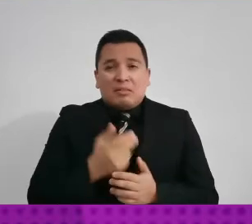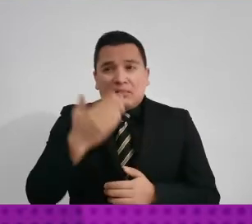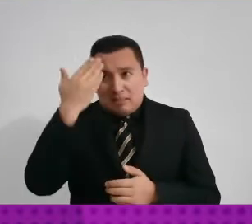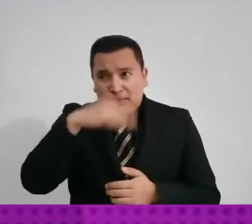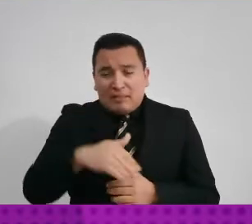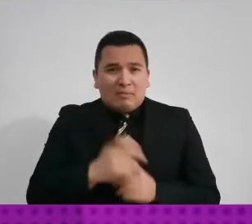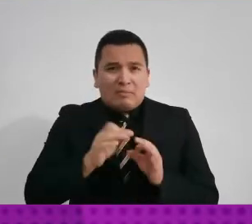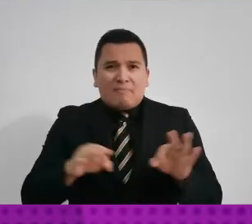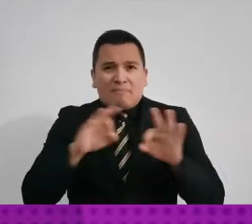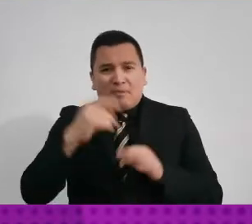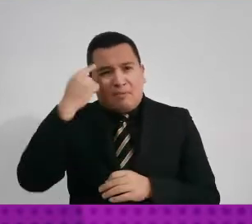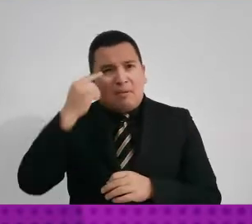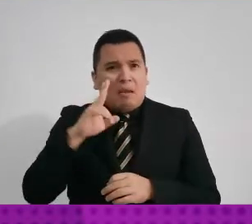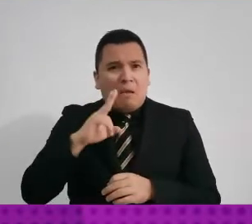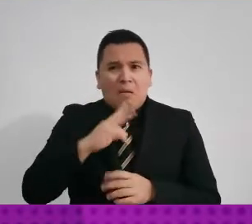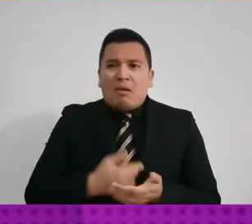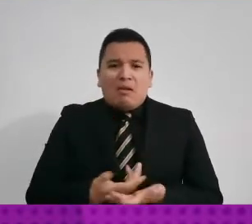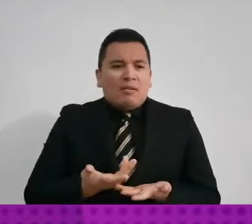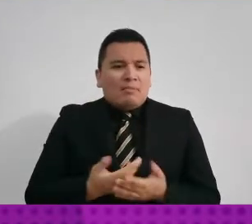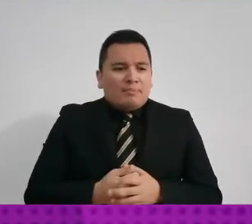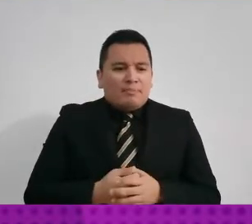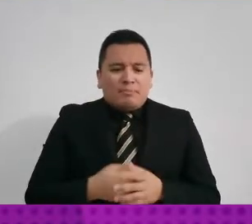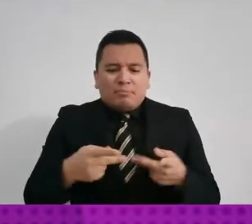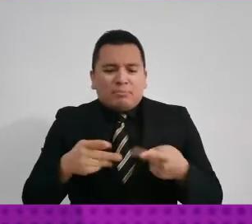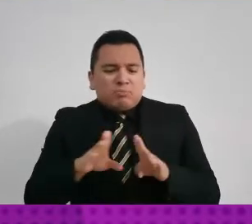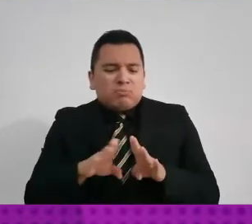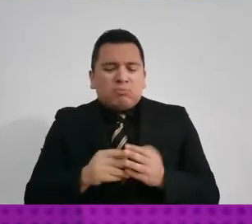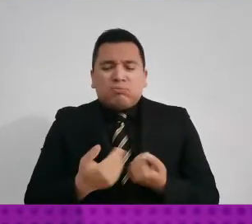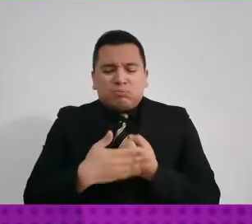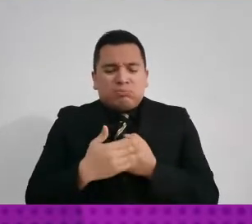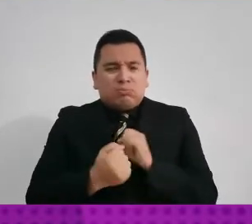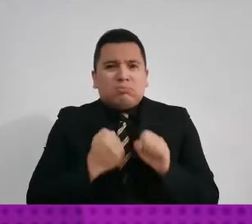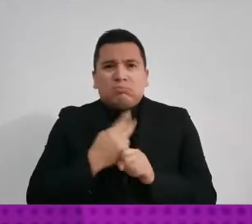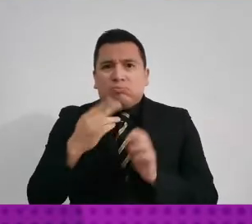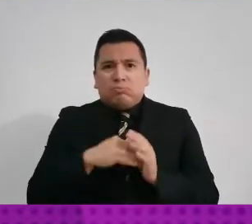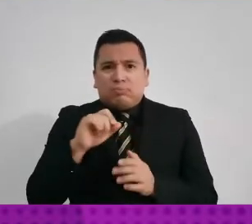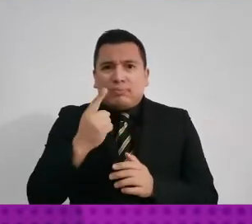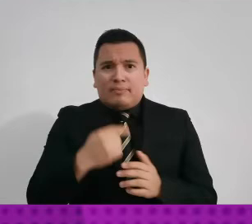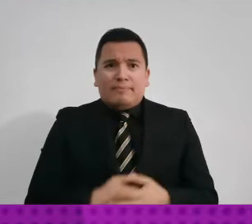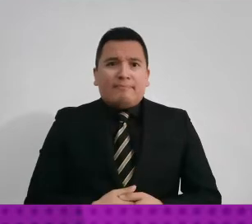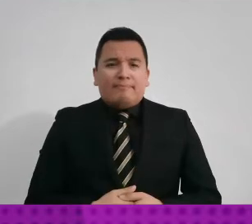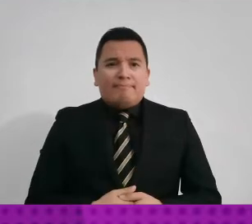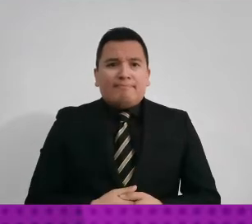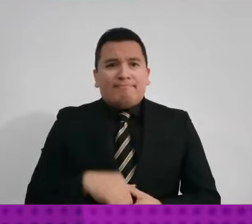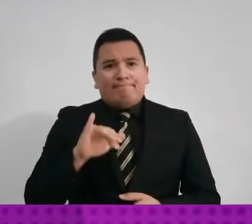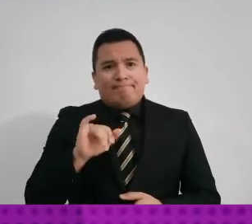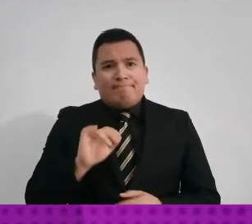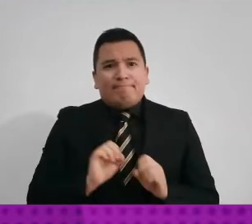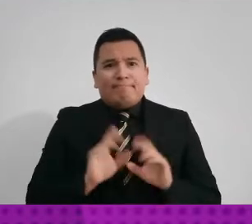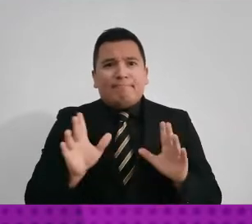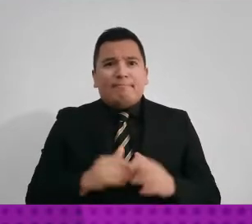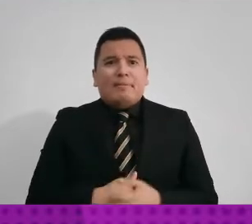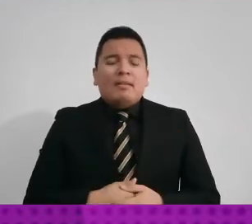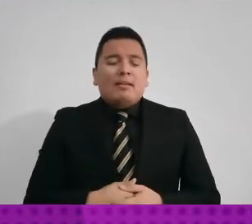sin lugar a dudas va a ser importante para ver la operación de este proceso del 2021? Sí,